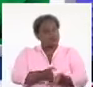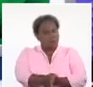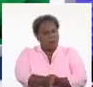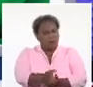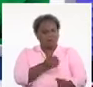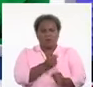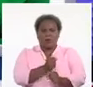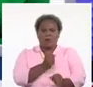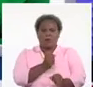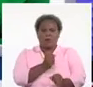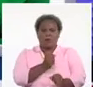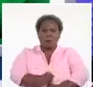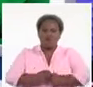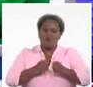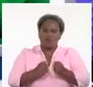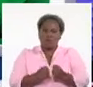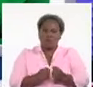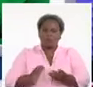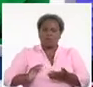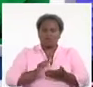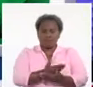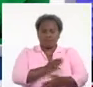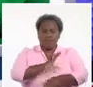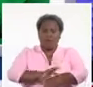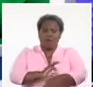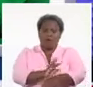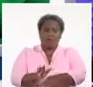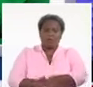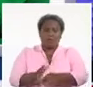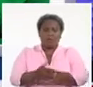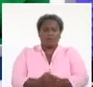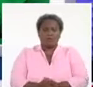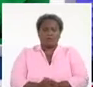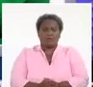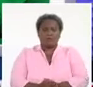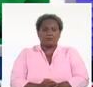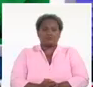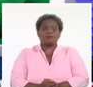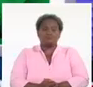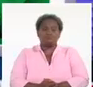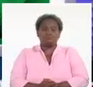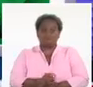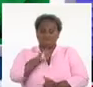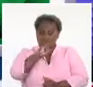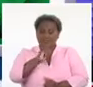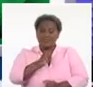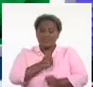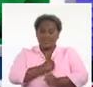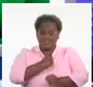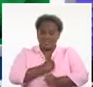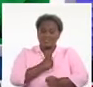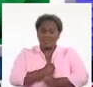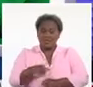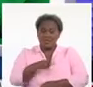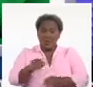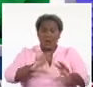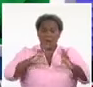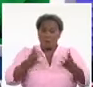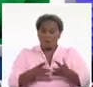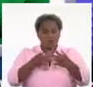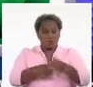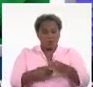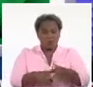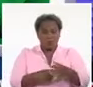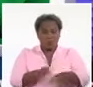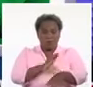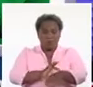Se sigue trabajando, se sigue avanzando. Y está costando trabajo como se lo está costando al mundo. Y